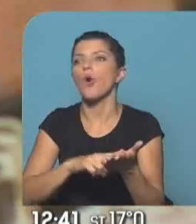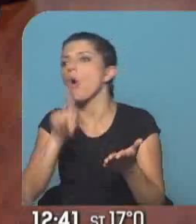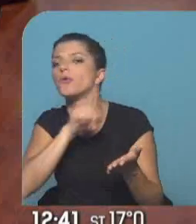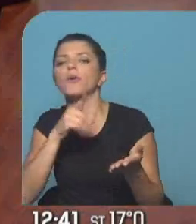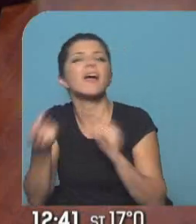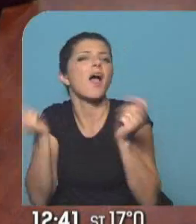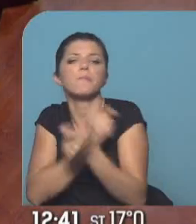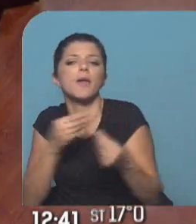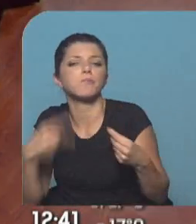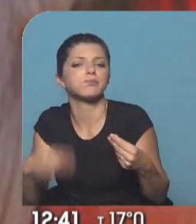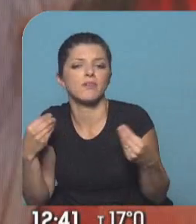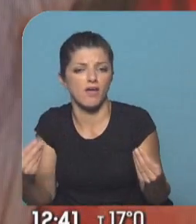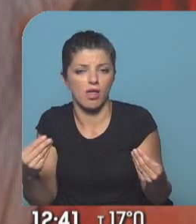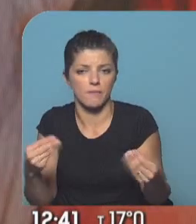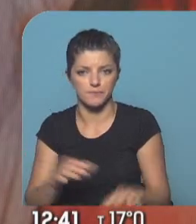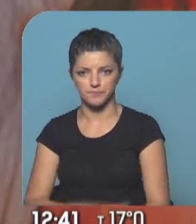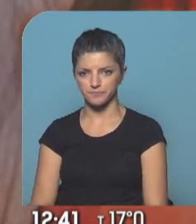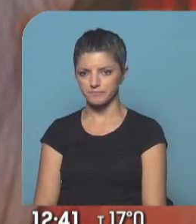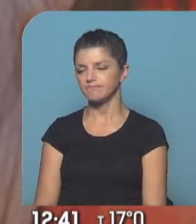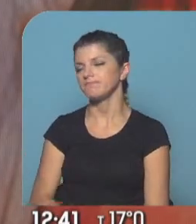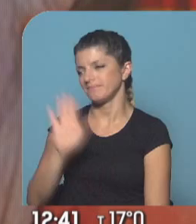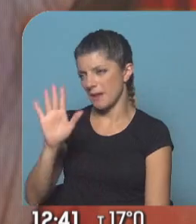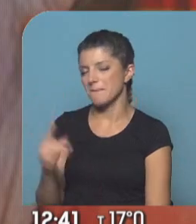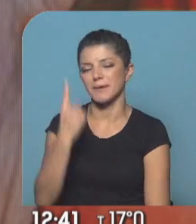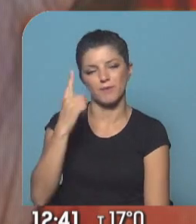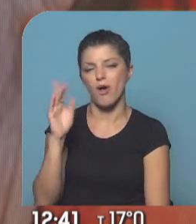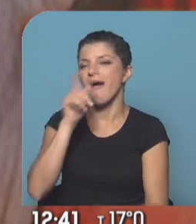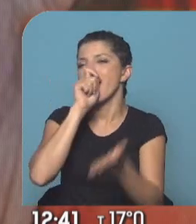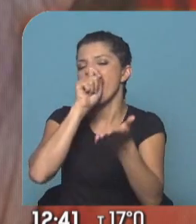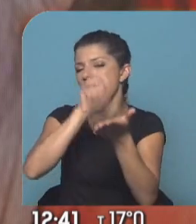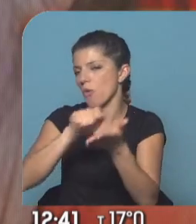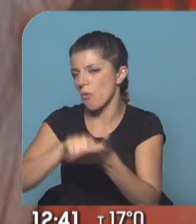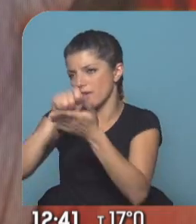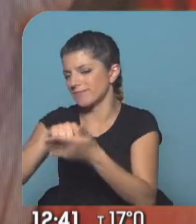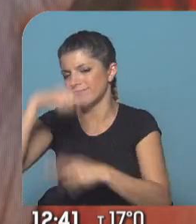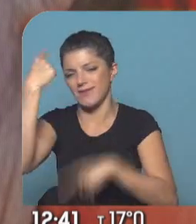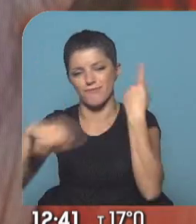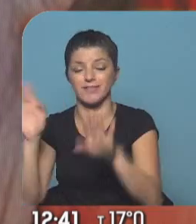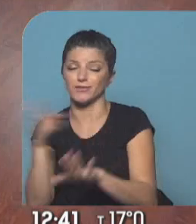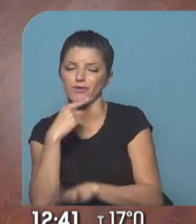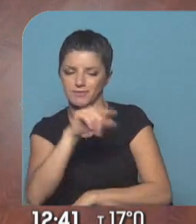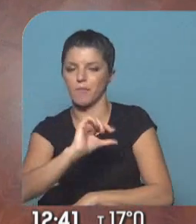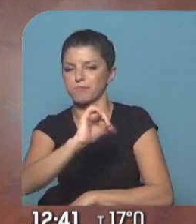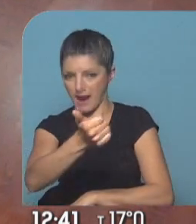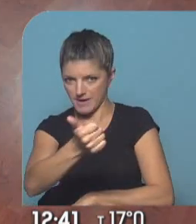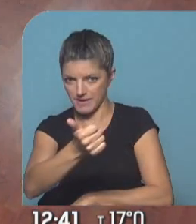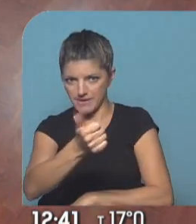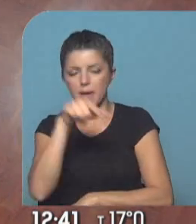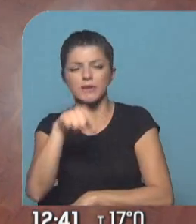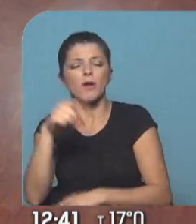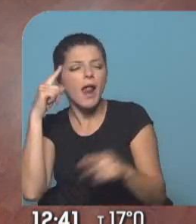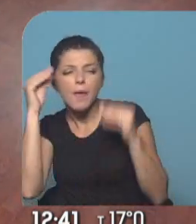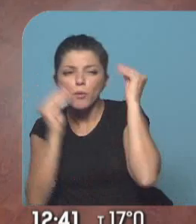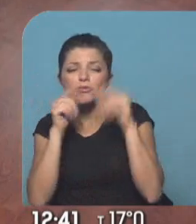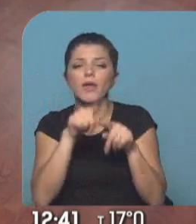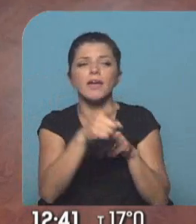primer lugar, todas las encuestas coinciden en que es muy probable que Merkel gane. Por ahí lo que se está discutiendo no es tanto si va a ganar ella, sino con quién va a formar alianza. Exacto. Es decir, si va a volver a